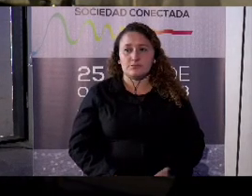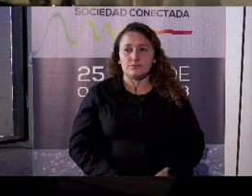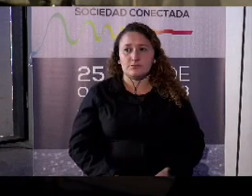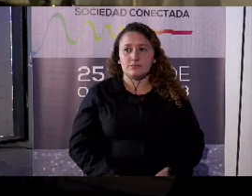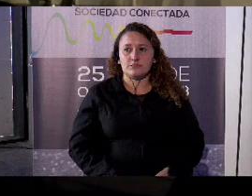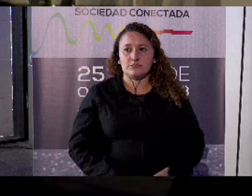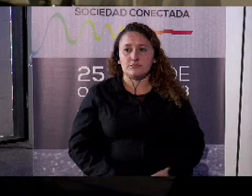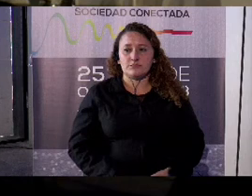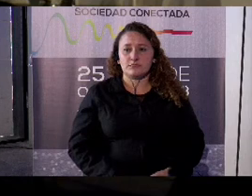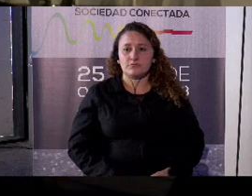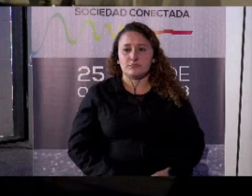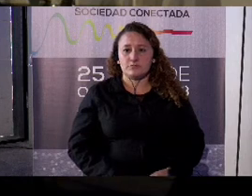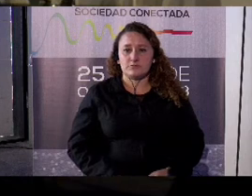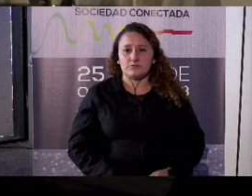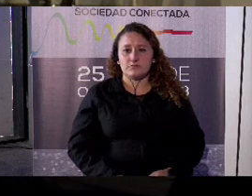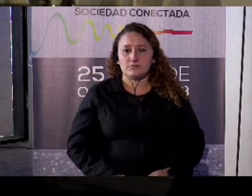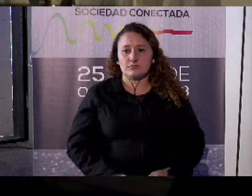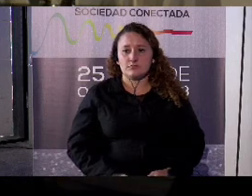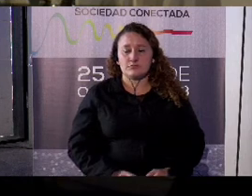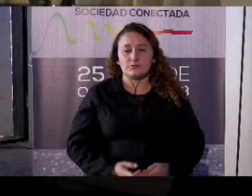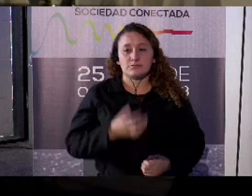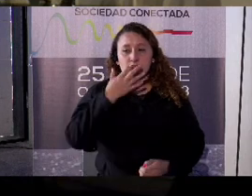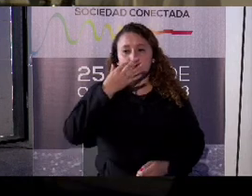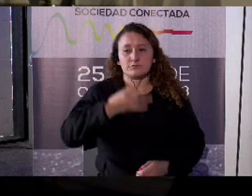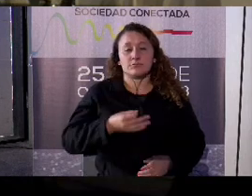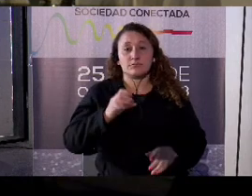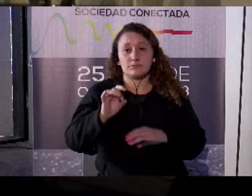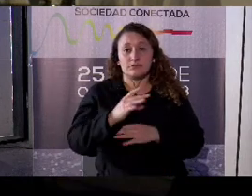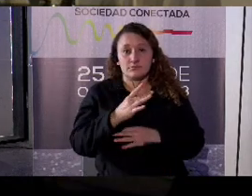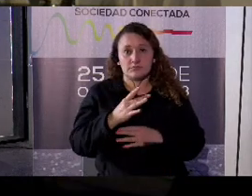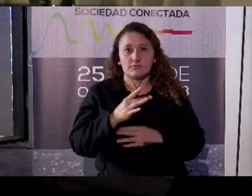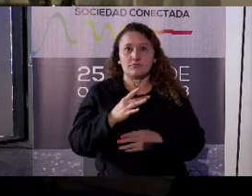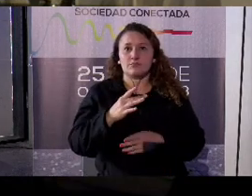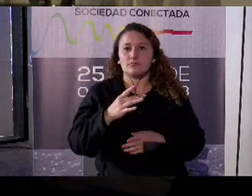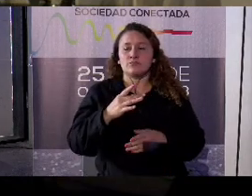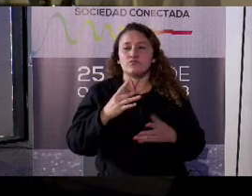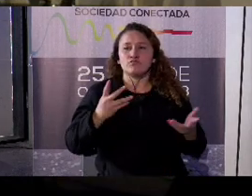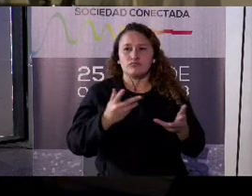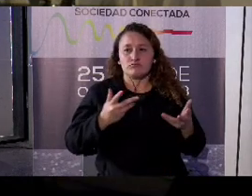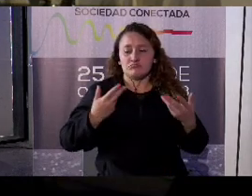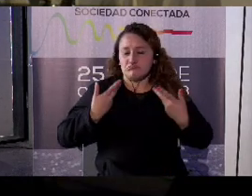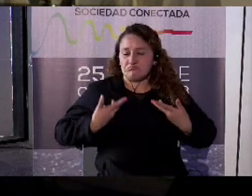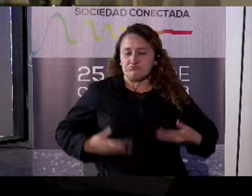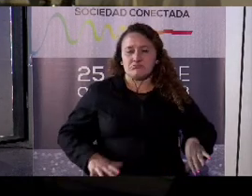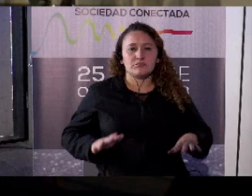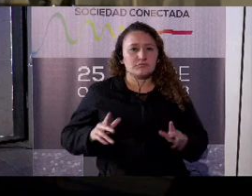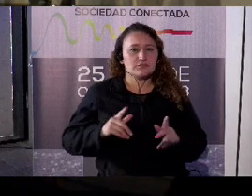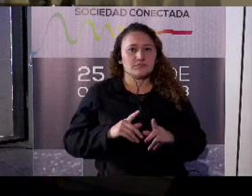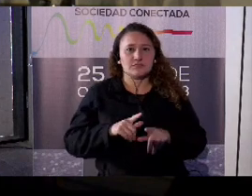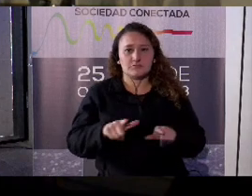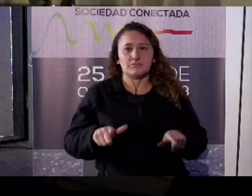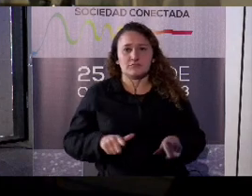hogares poder disfrutar de realidad virtual y realidad mentada en el lugar en donde yo me